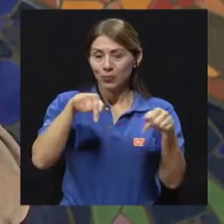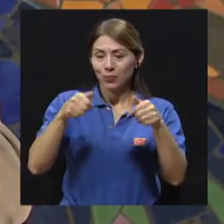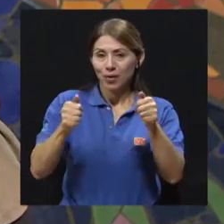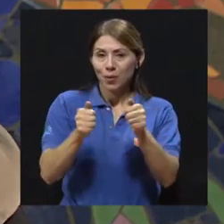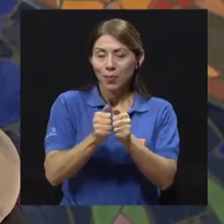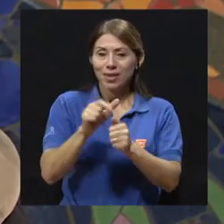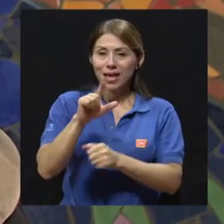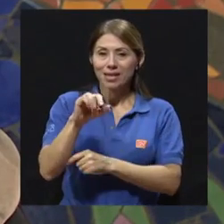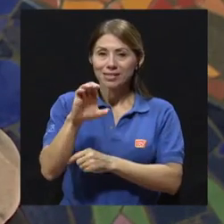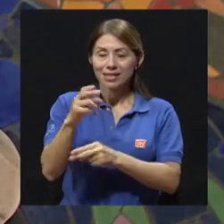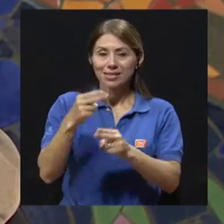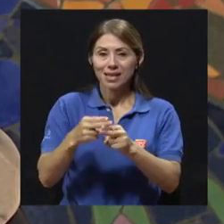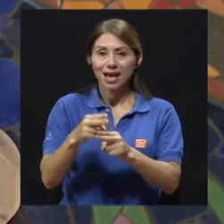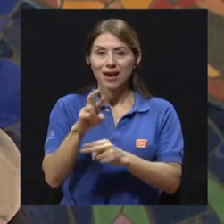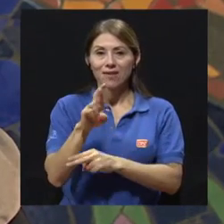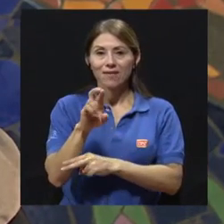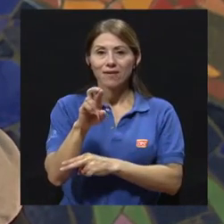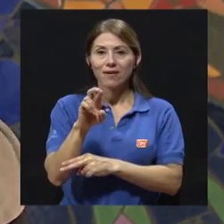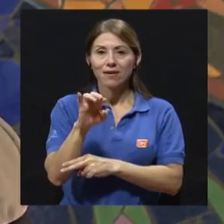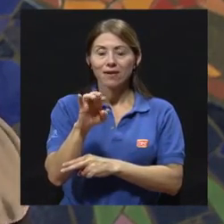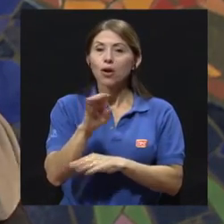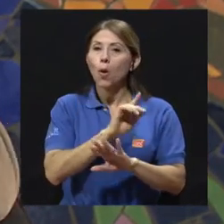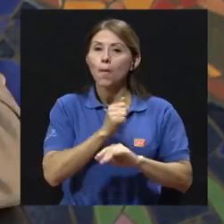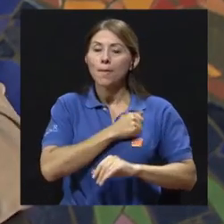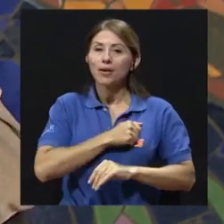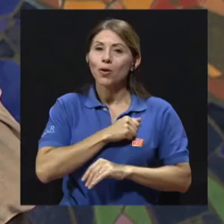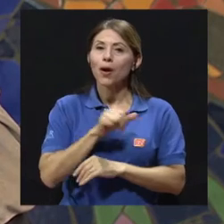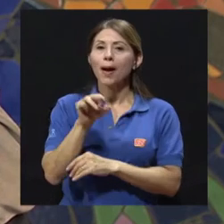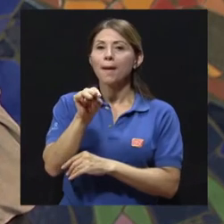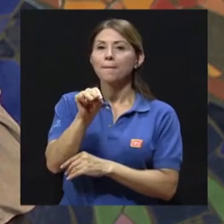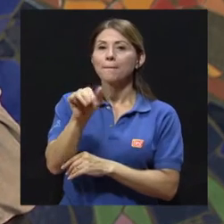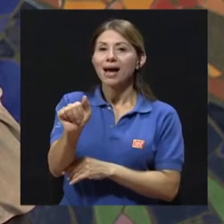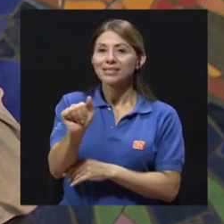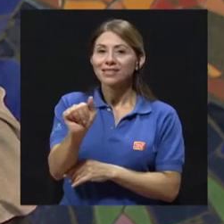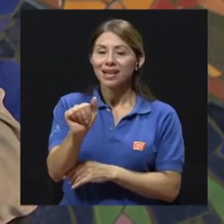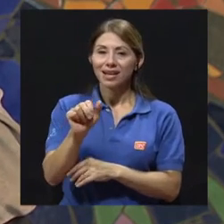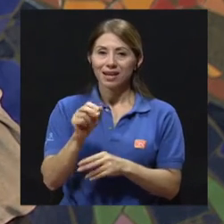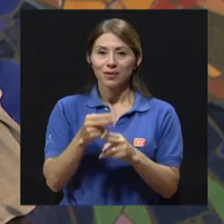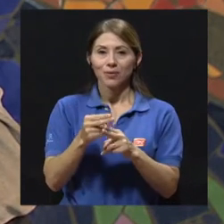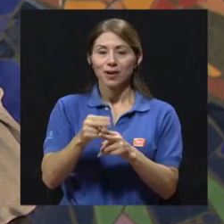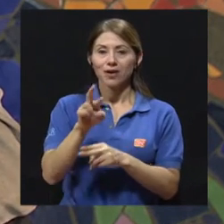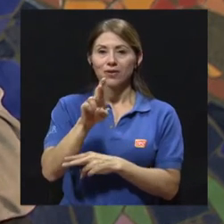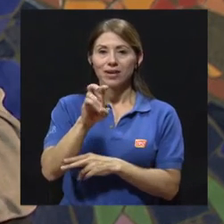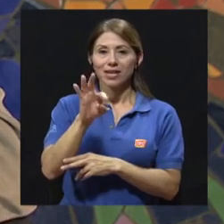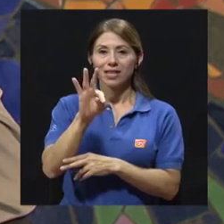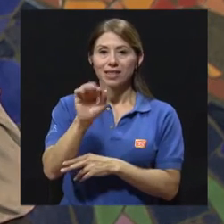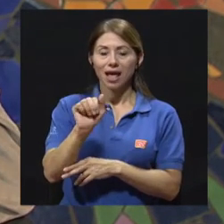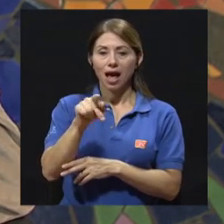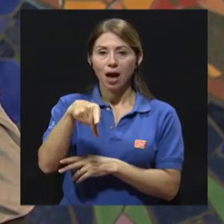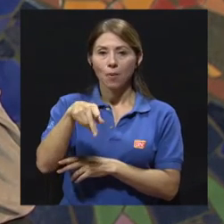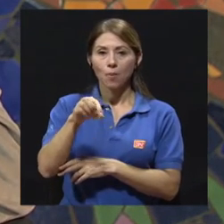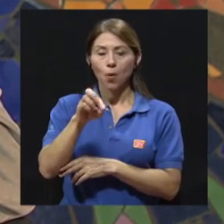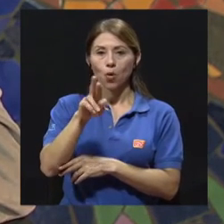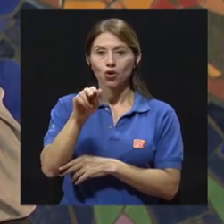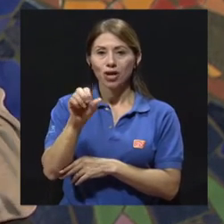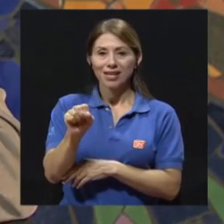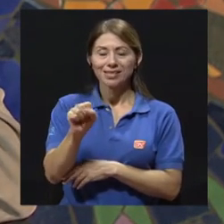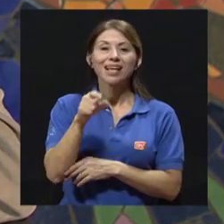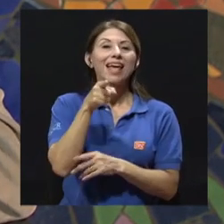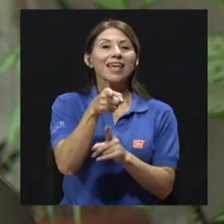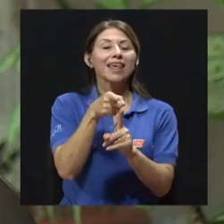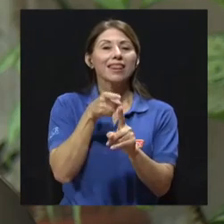la licenciada Rita Porres, perdón, máster Rita Porres, quien es del Instituto